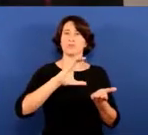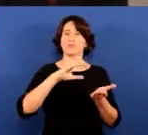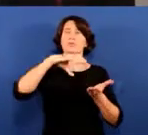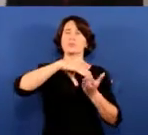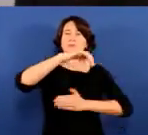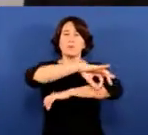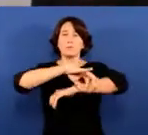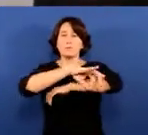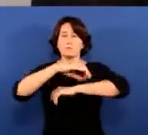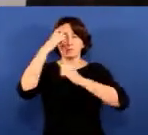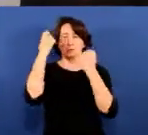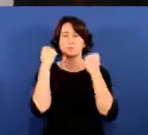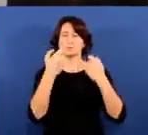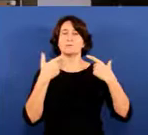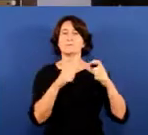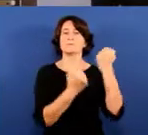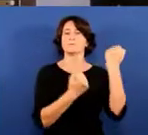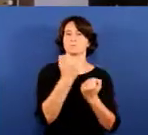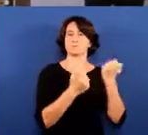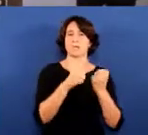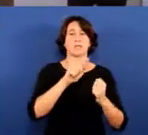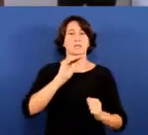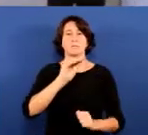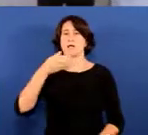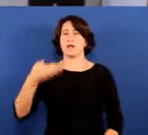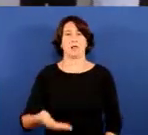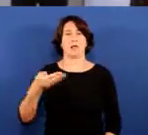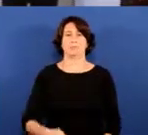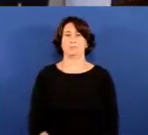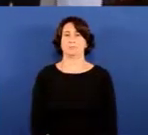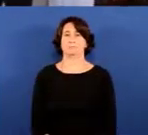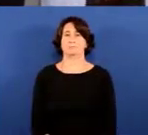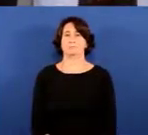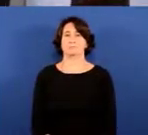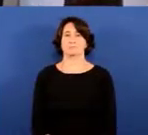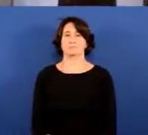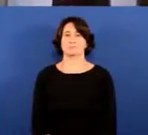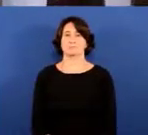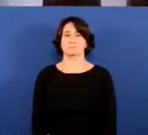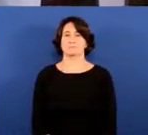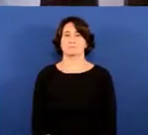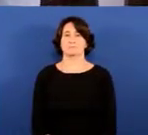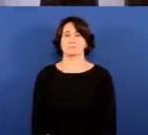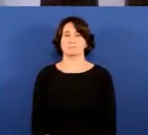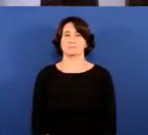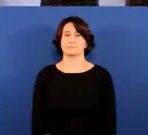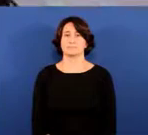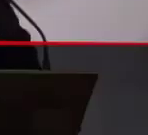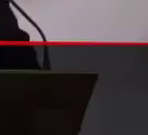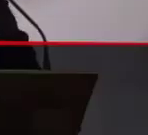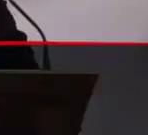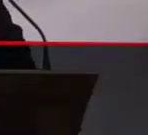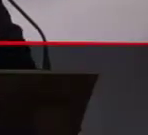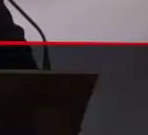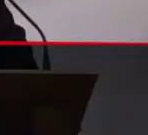ha convertido en referente mundial en un sector muy importante para nuestra economía. En esa línea ha destacado